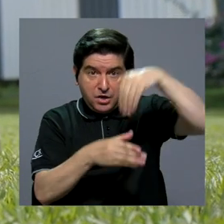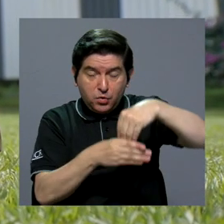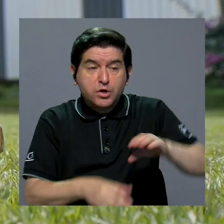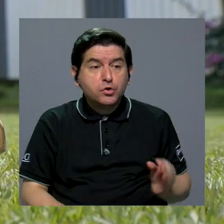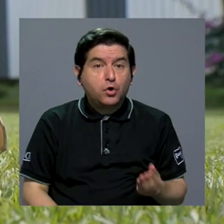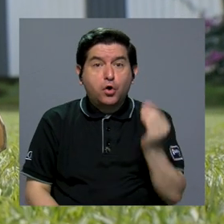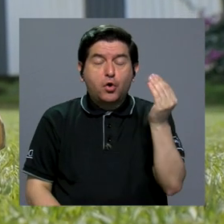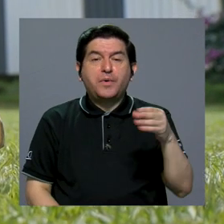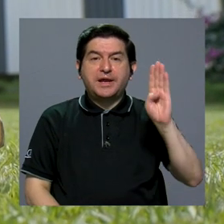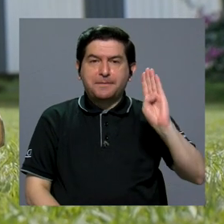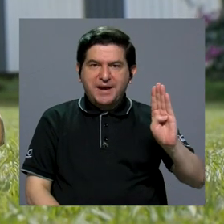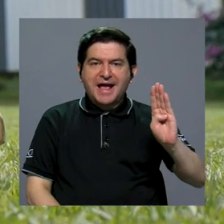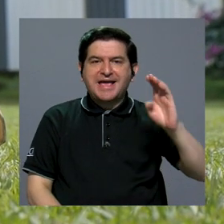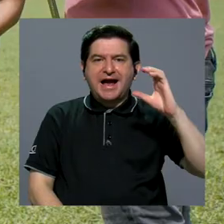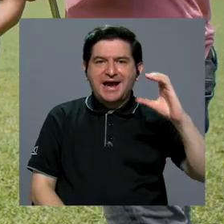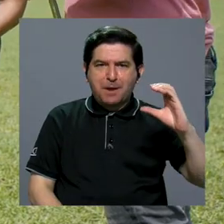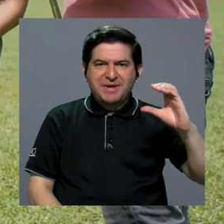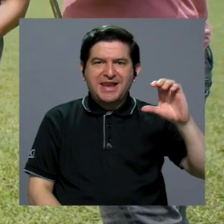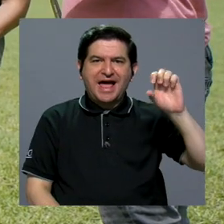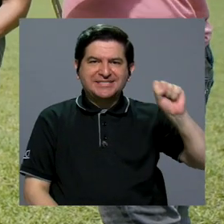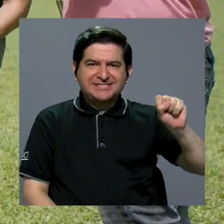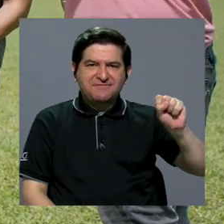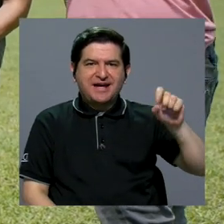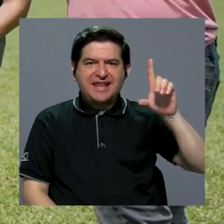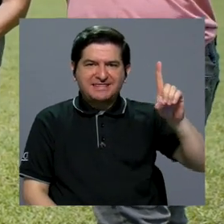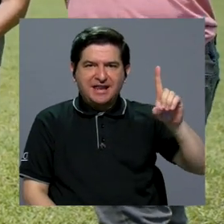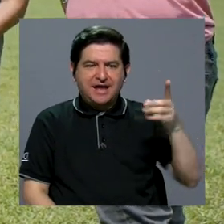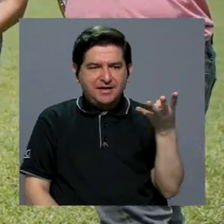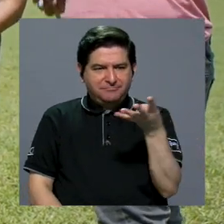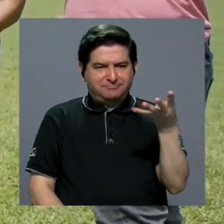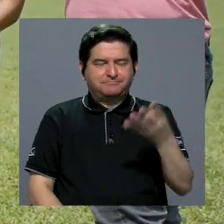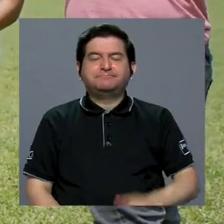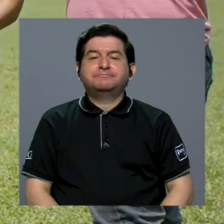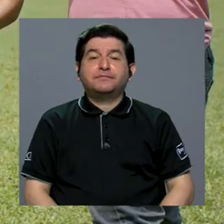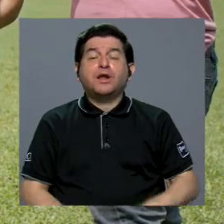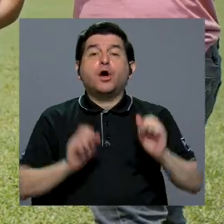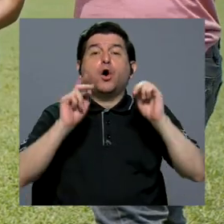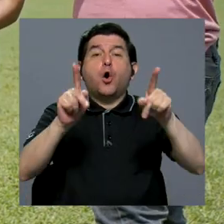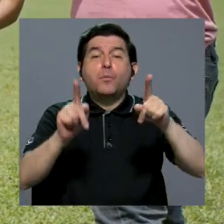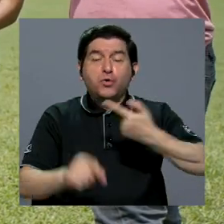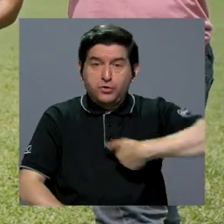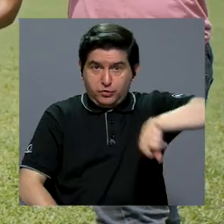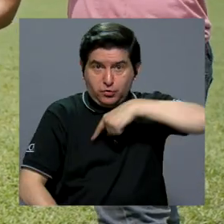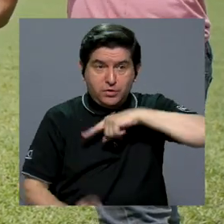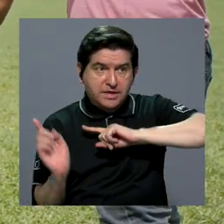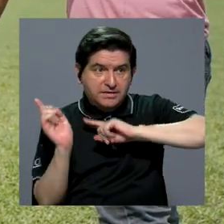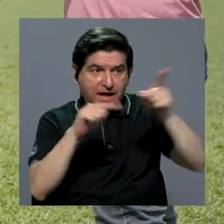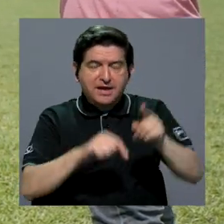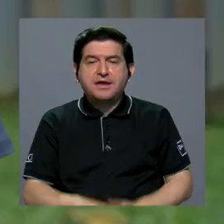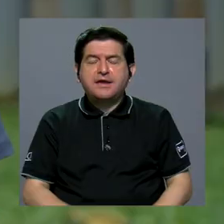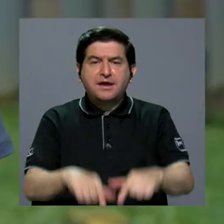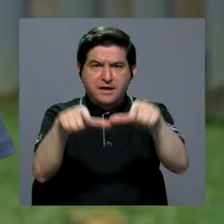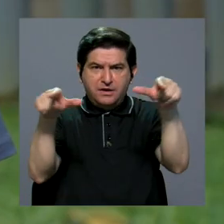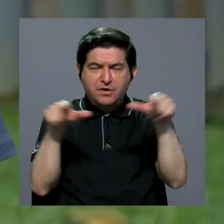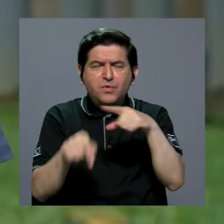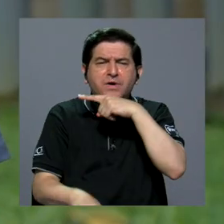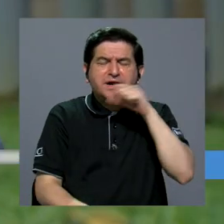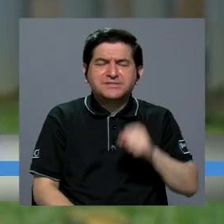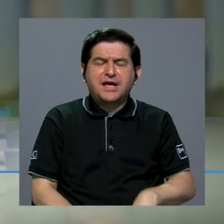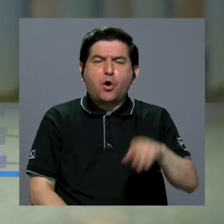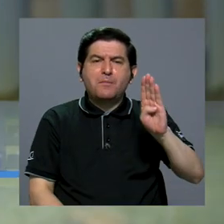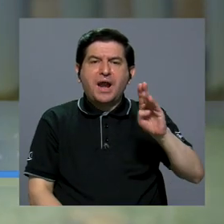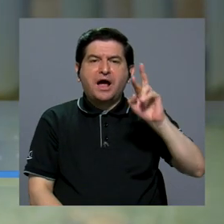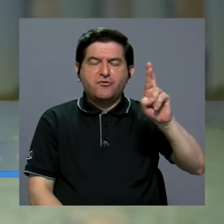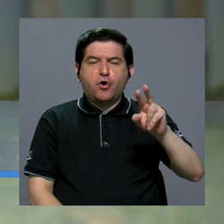a jóvenes como Brian, Camila, Stephanie y Daniel. Tendremos la oportunidad de ir al desierto de Black Rock en Nevada